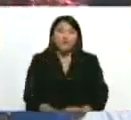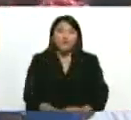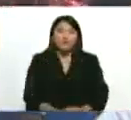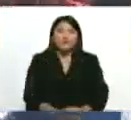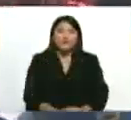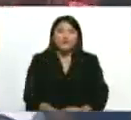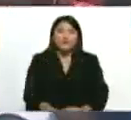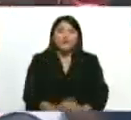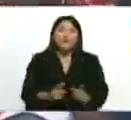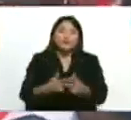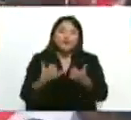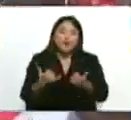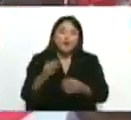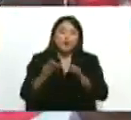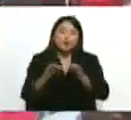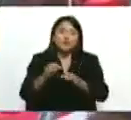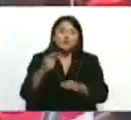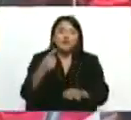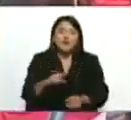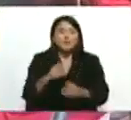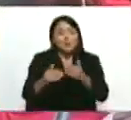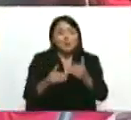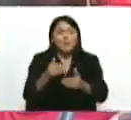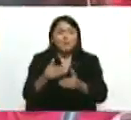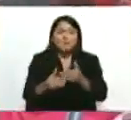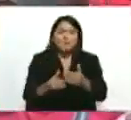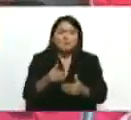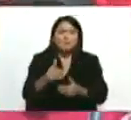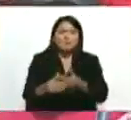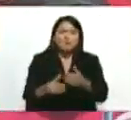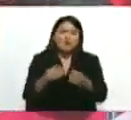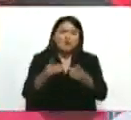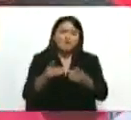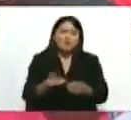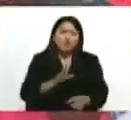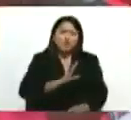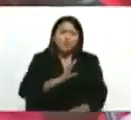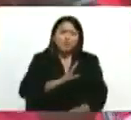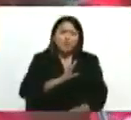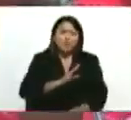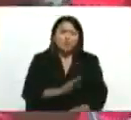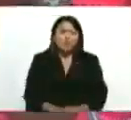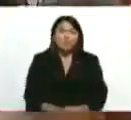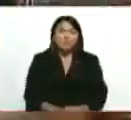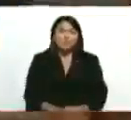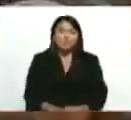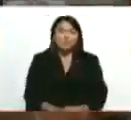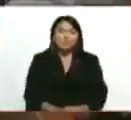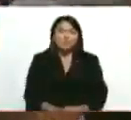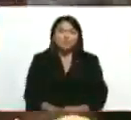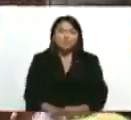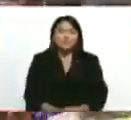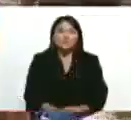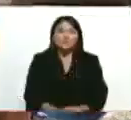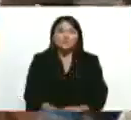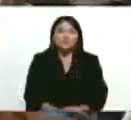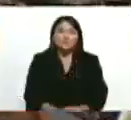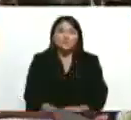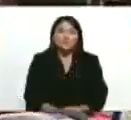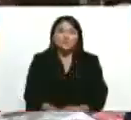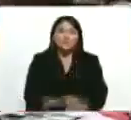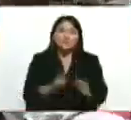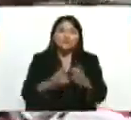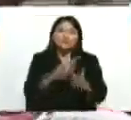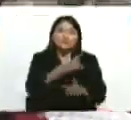corresponde, está actuando a su paso, con sus medidas, a su ritmo, en su momento. Y parece que les